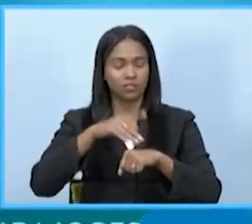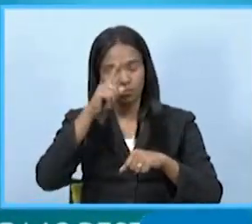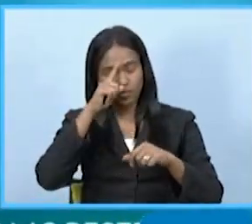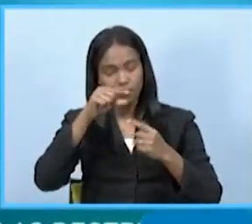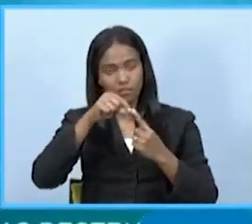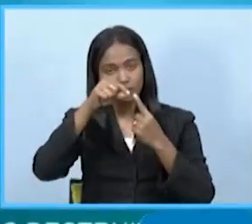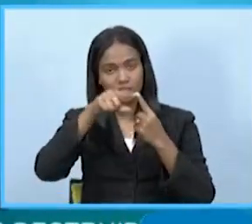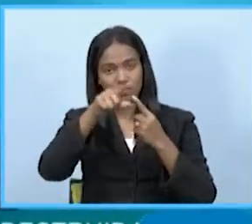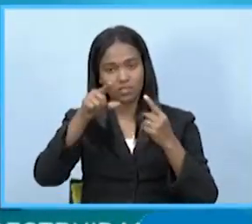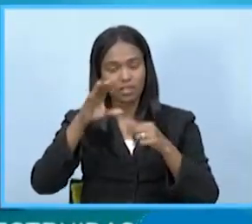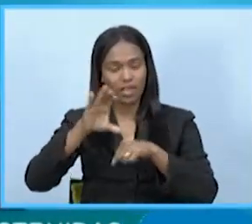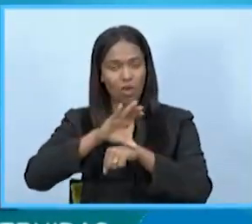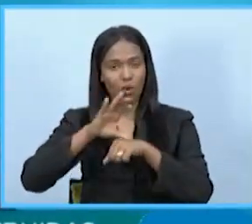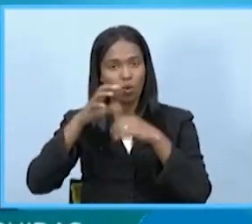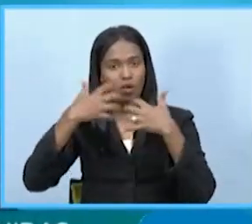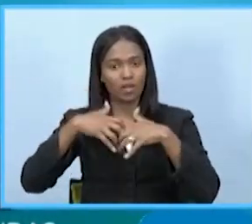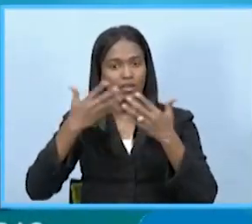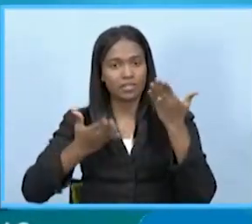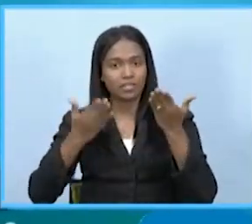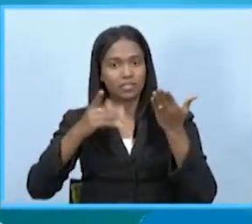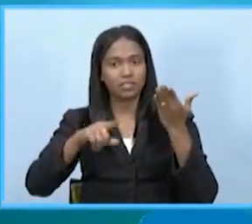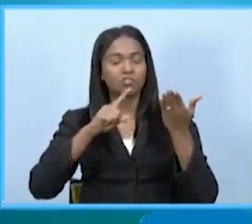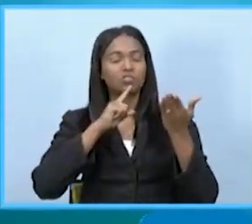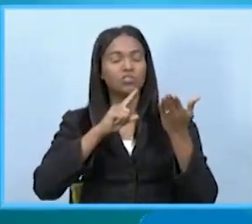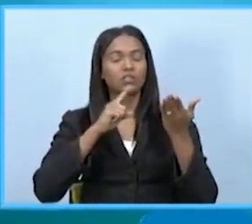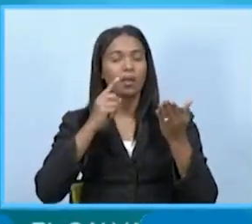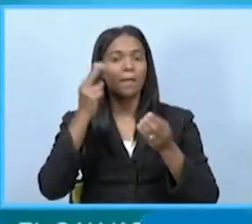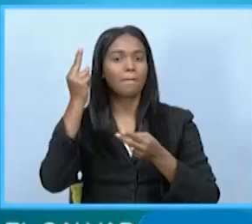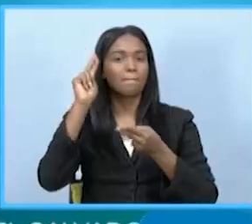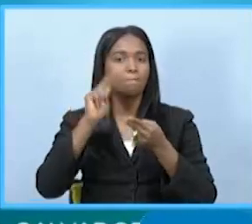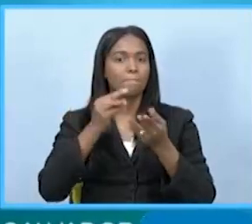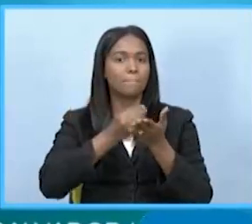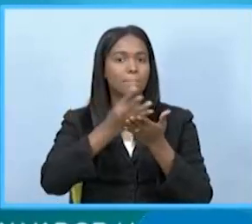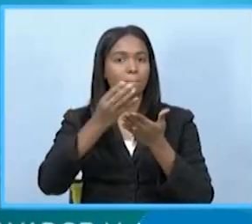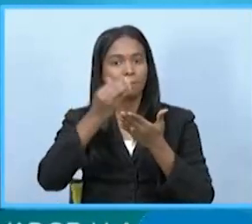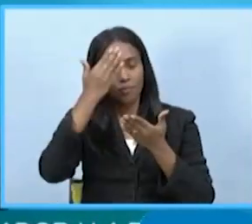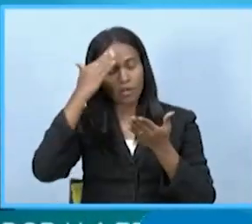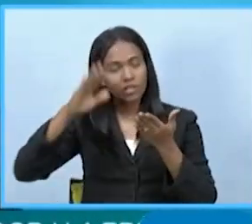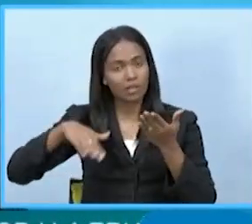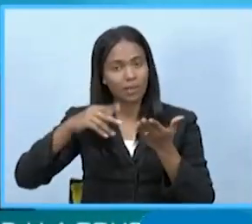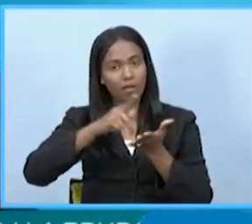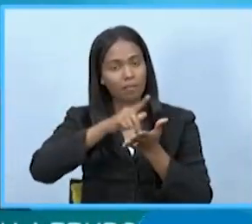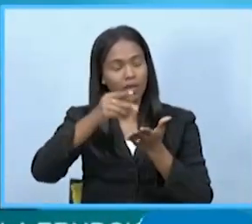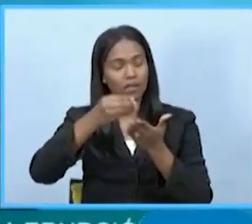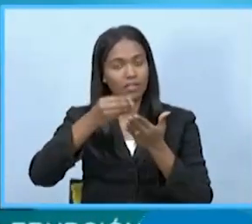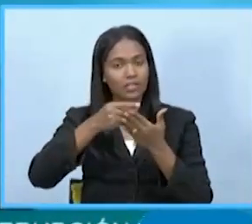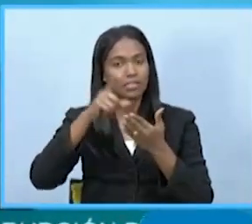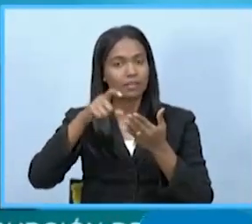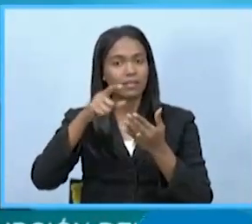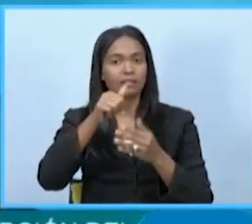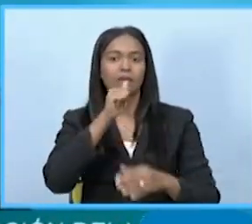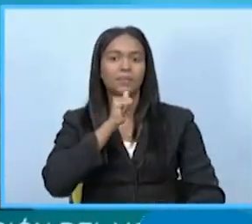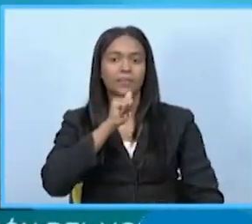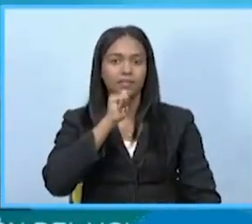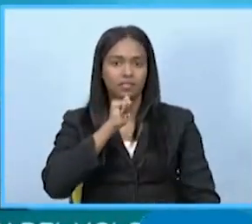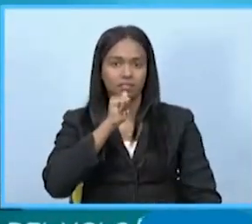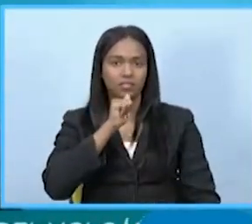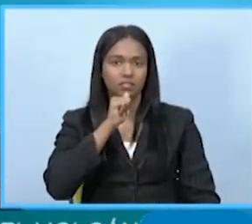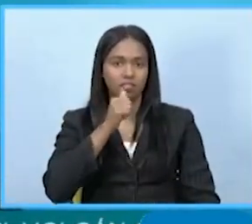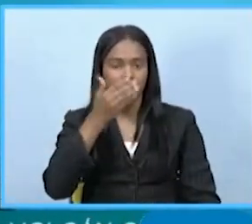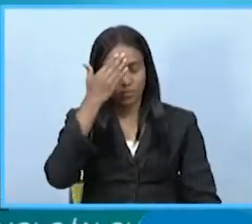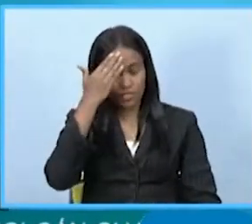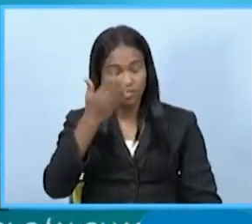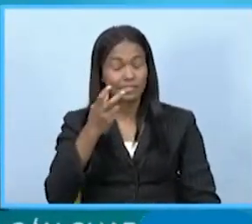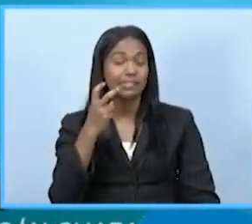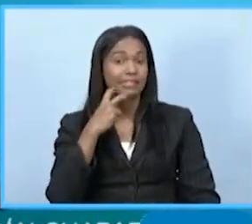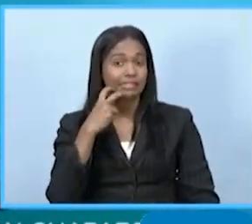sobre todo a los del cacao, que quizás han sido los que menos han recibido porque no le ha salido lo de ellos, que deben tener paciencia porque esto